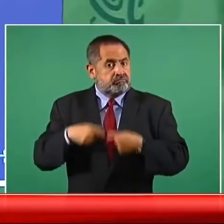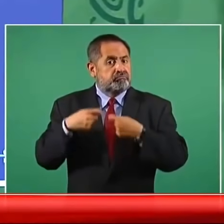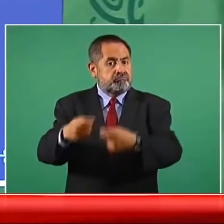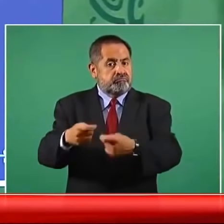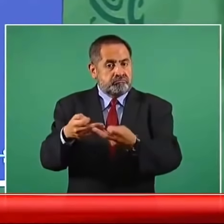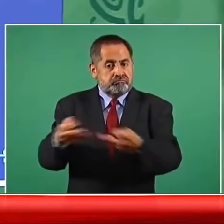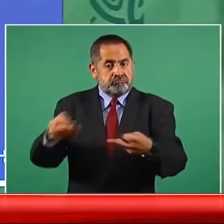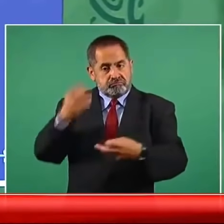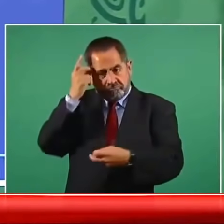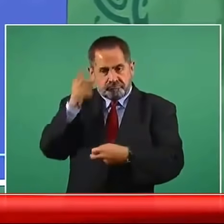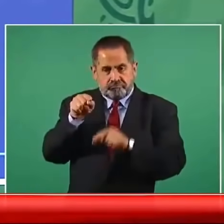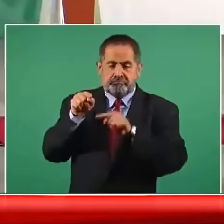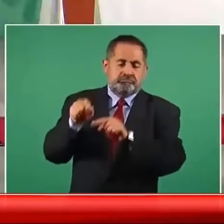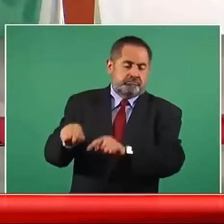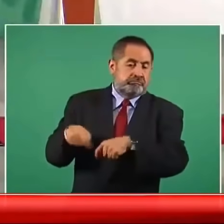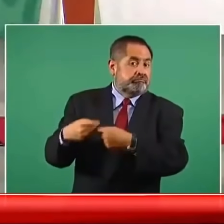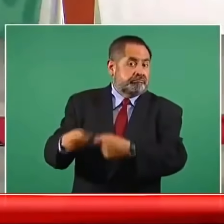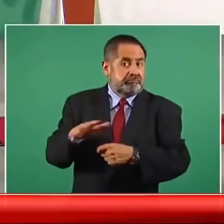Entonces,